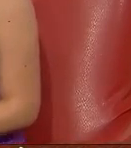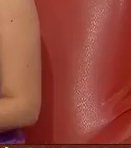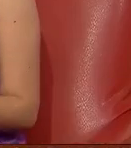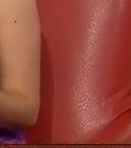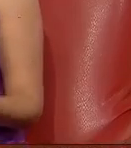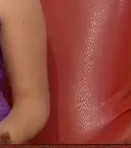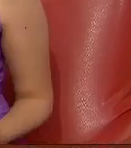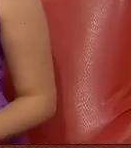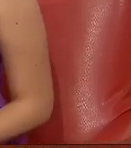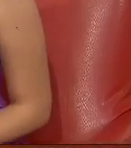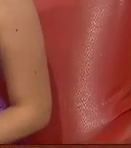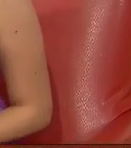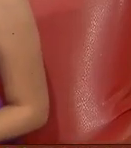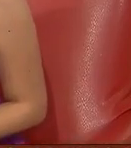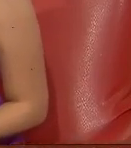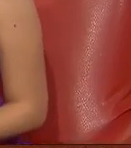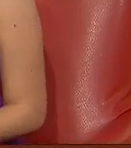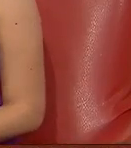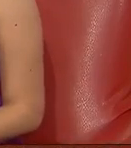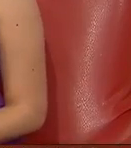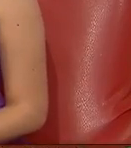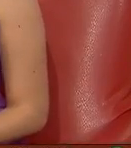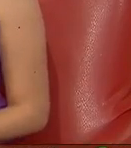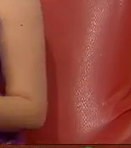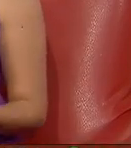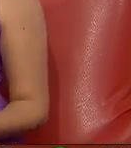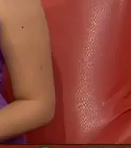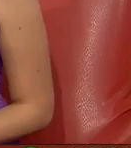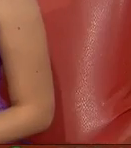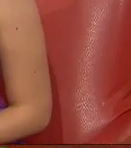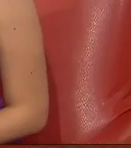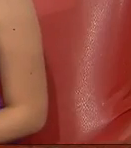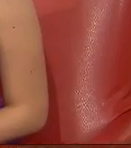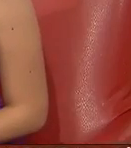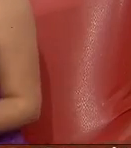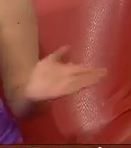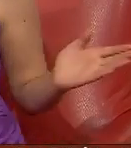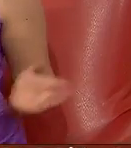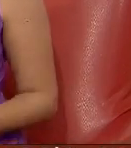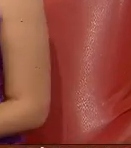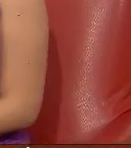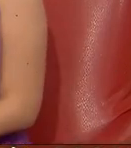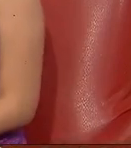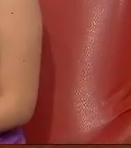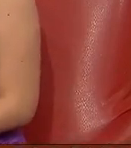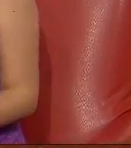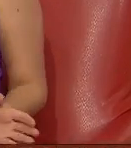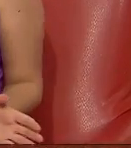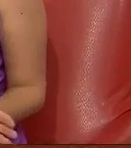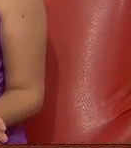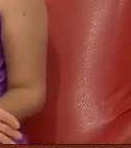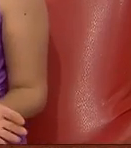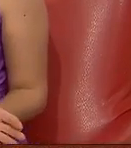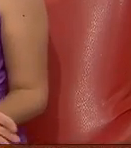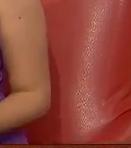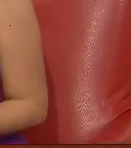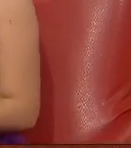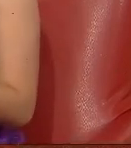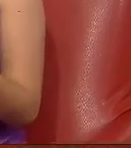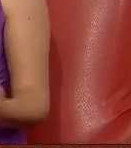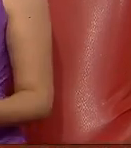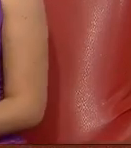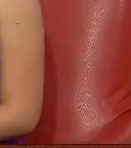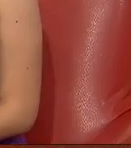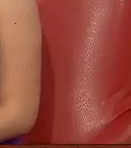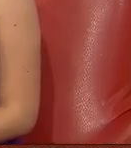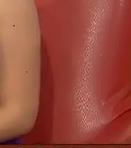Por supuesto, hay otras opciones. También esto lo dijo Uber, hay otras opciones si no les parece. Ni modo, suben las tarifas y así funciona.